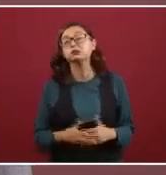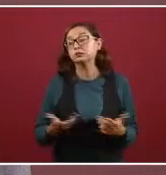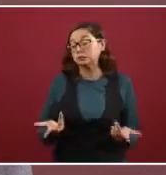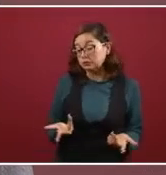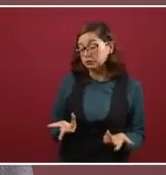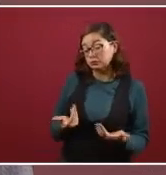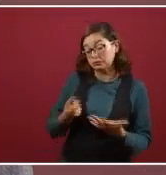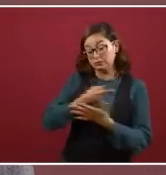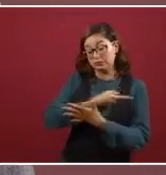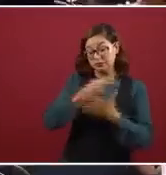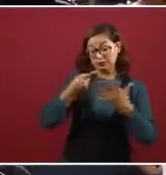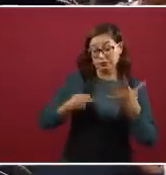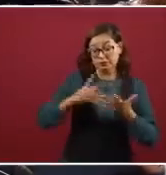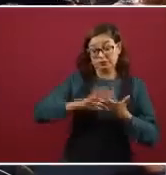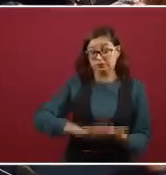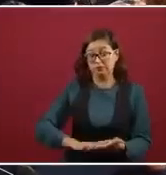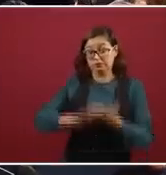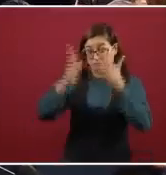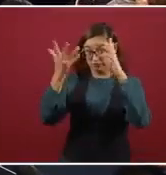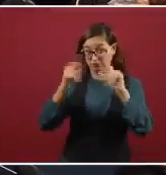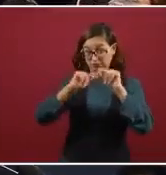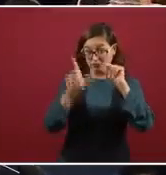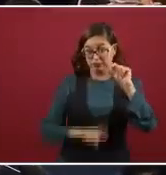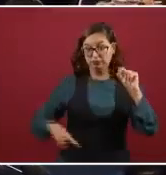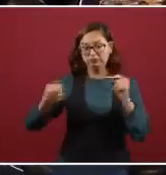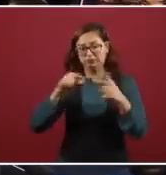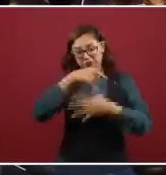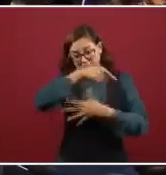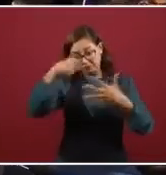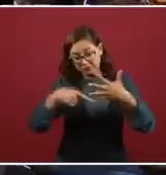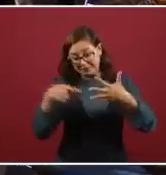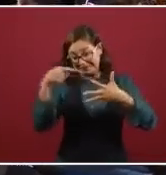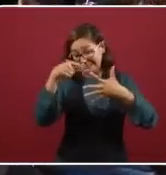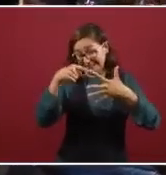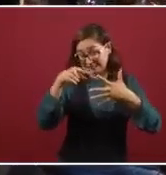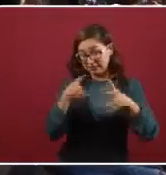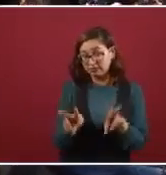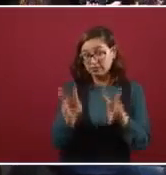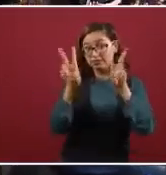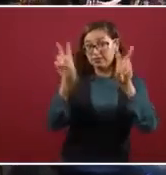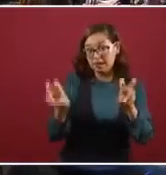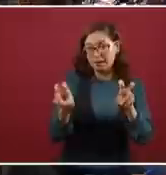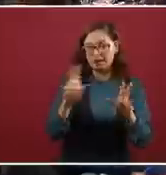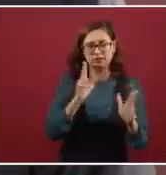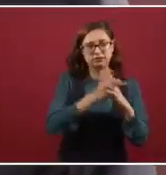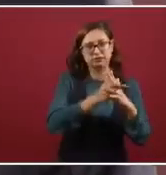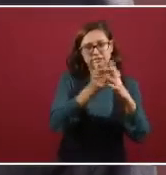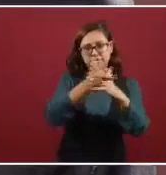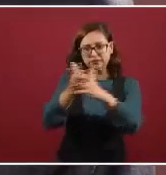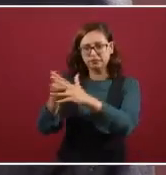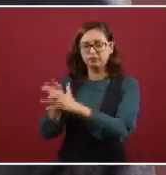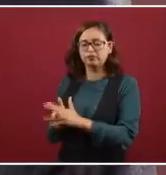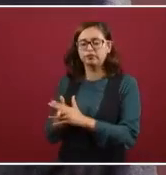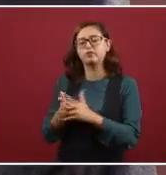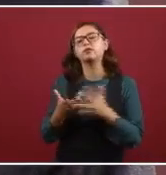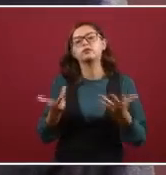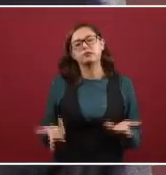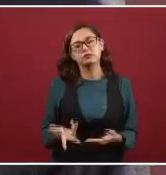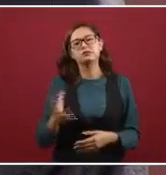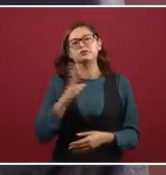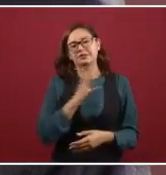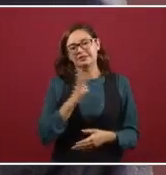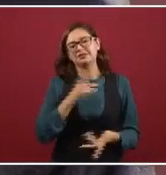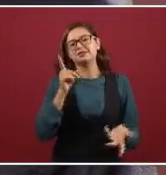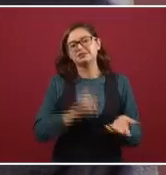México, sobre todo lo que tiene que ver con homicidios, está relacionado con la